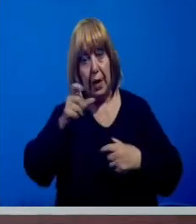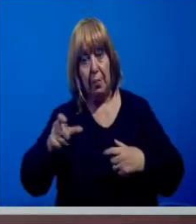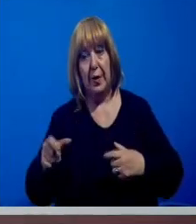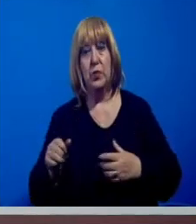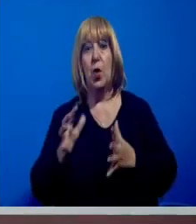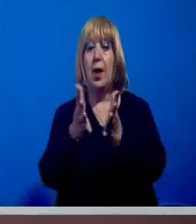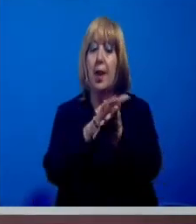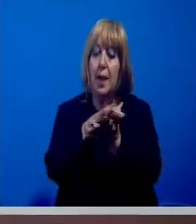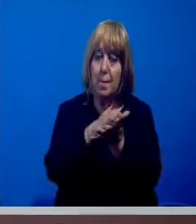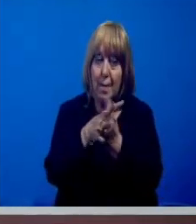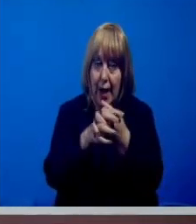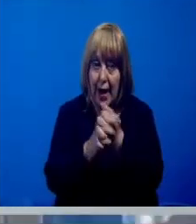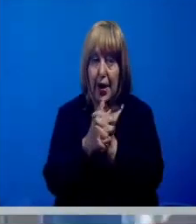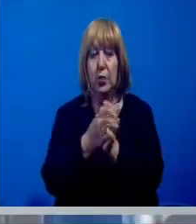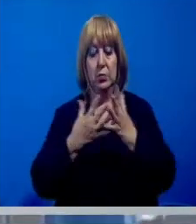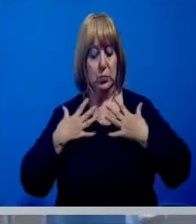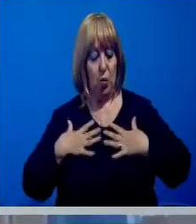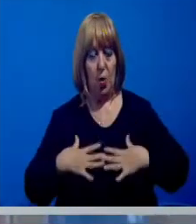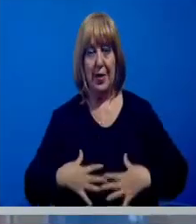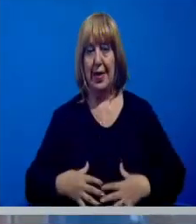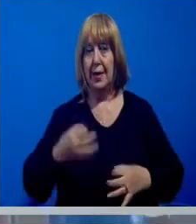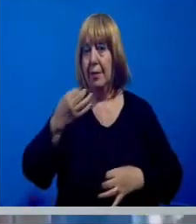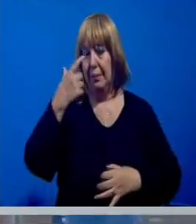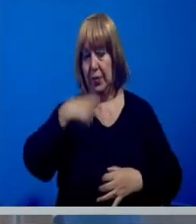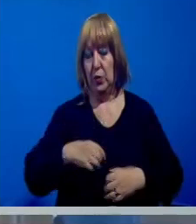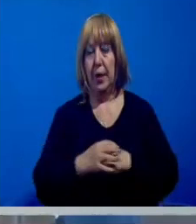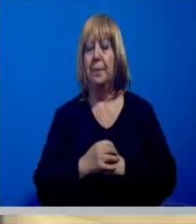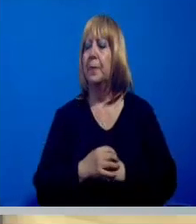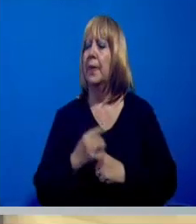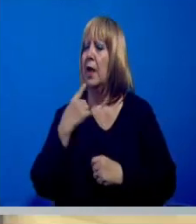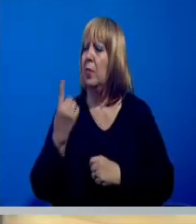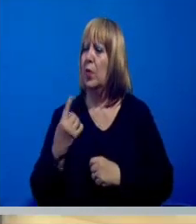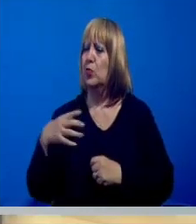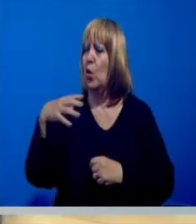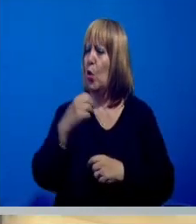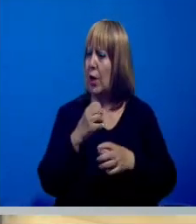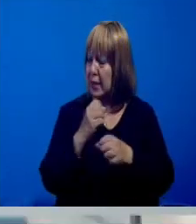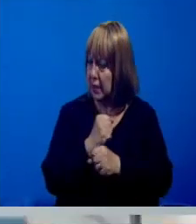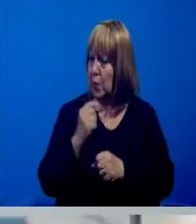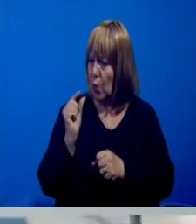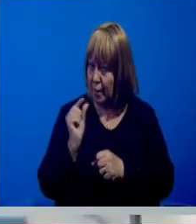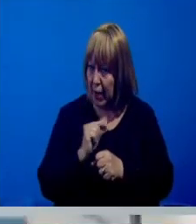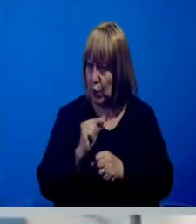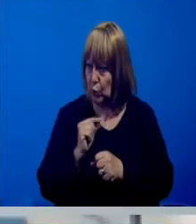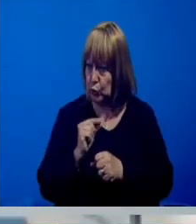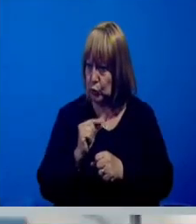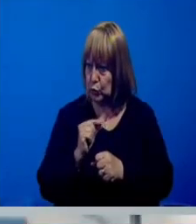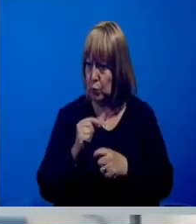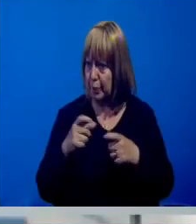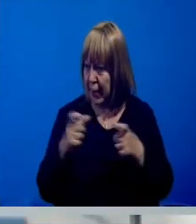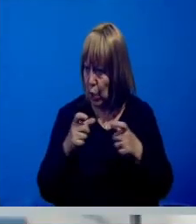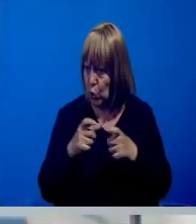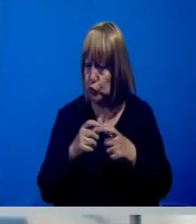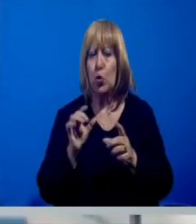limpieza de las manos y todo lo que es la higiene personal. ¿La gente ha optado por viajar menos en micros? Todavía nosotros no hemos detectado